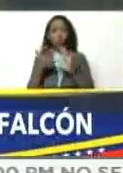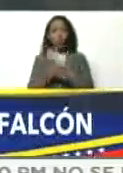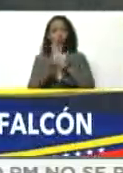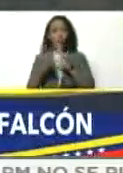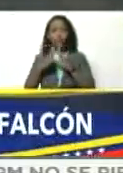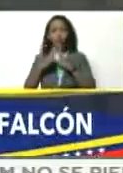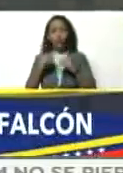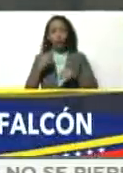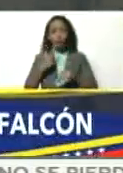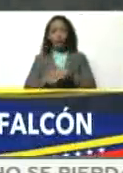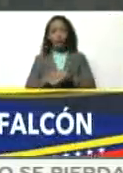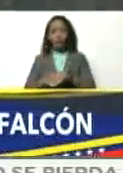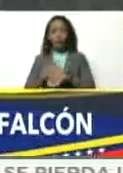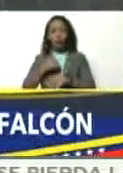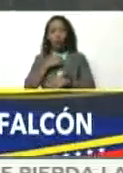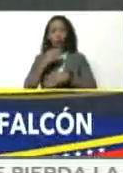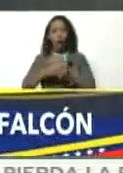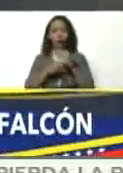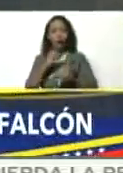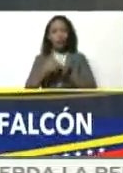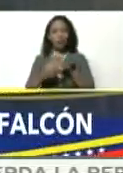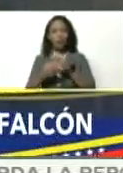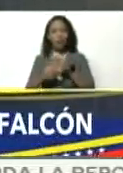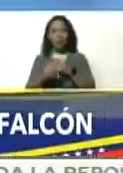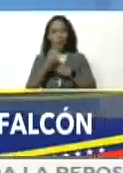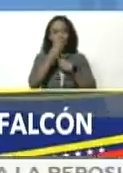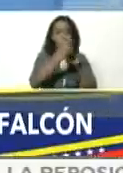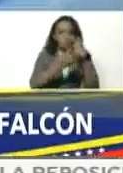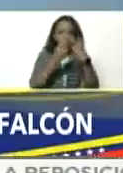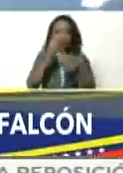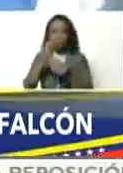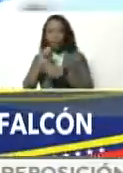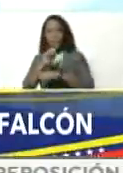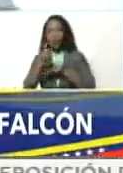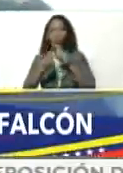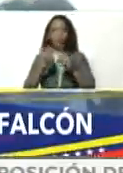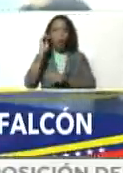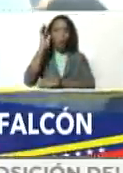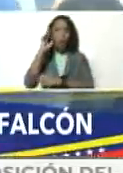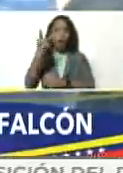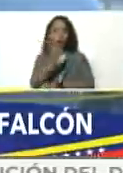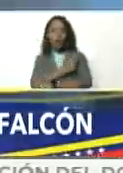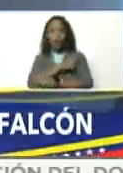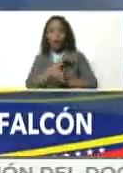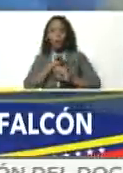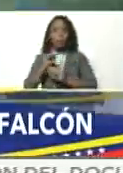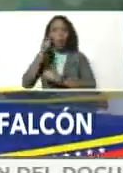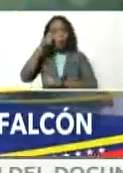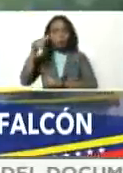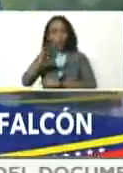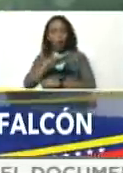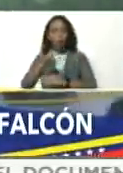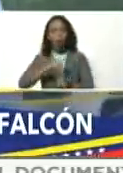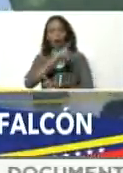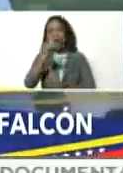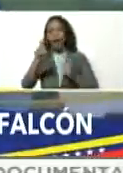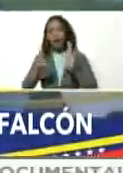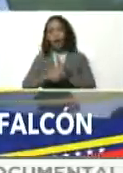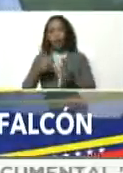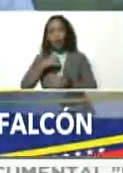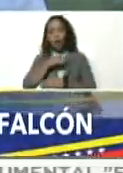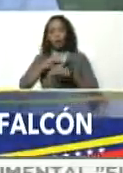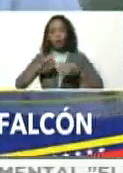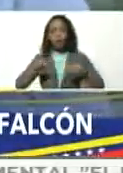momento para cubrir las consultas, las jornadas de vacuna, inmunizar a la población en general de nuestro